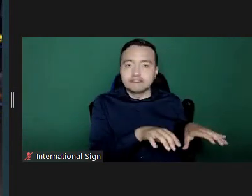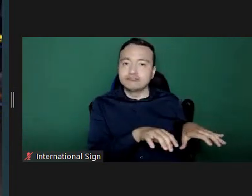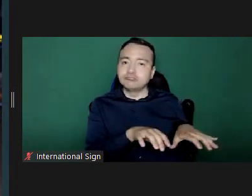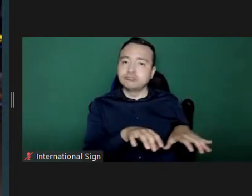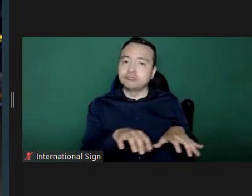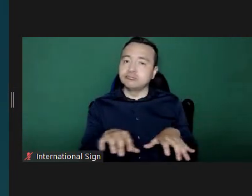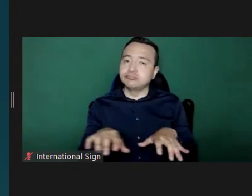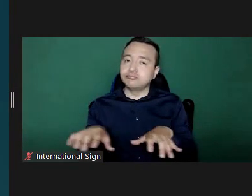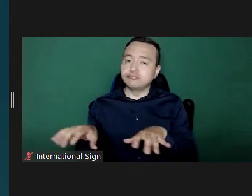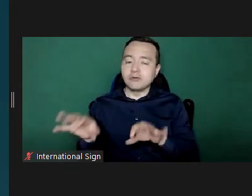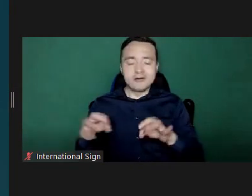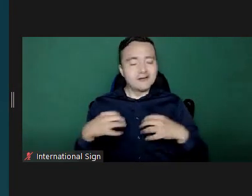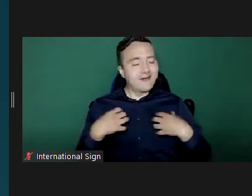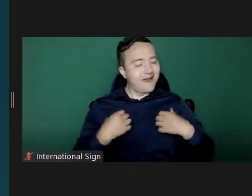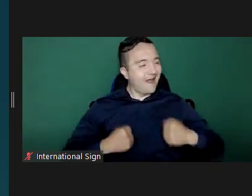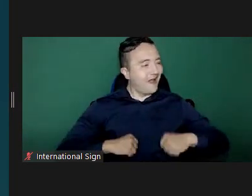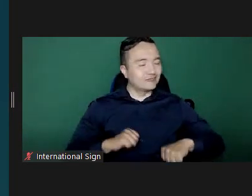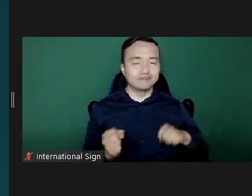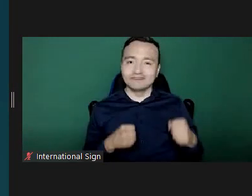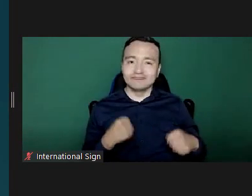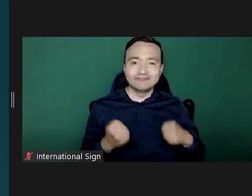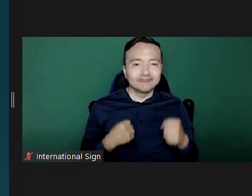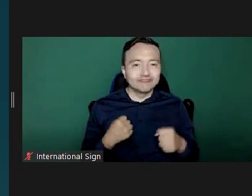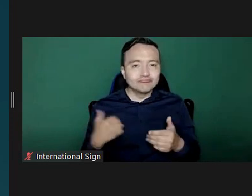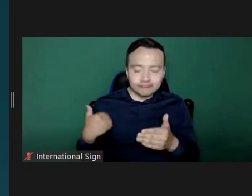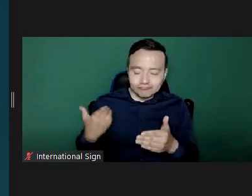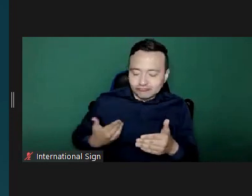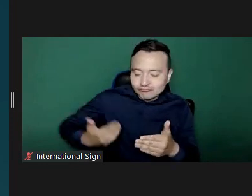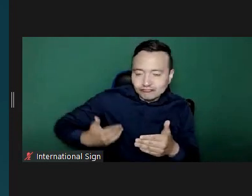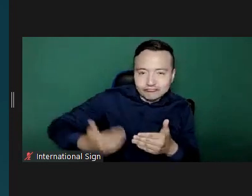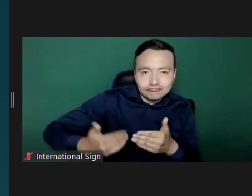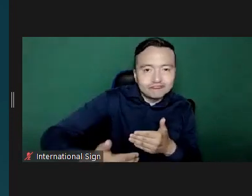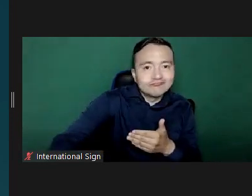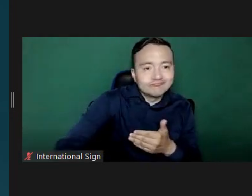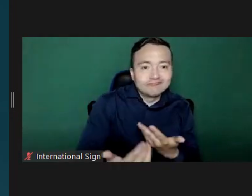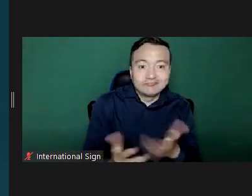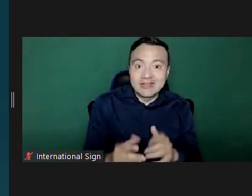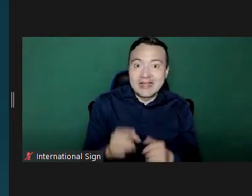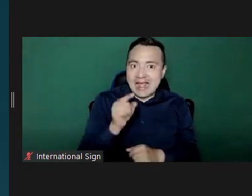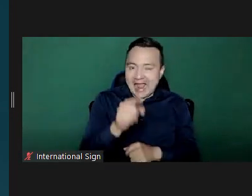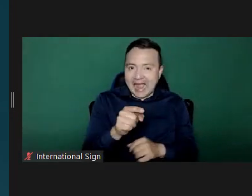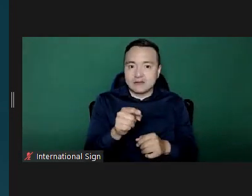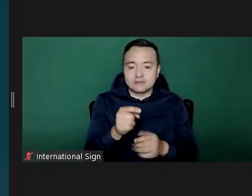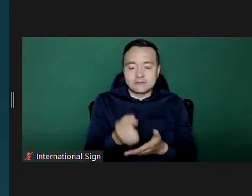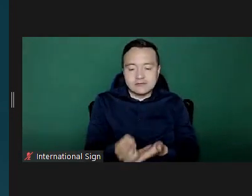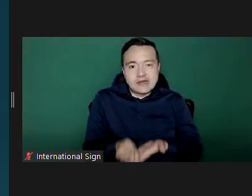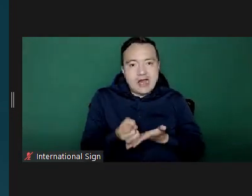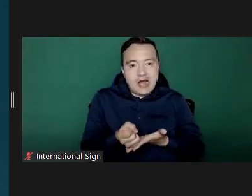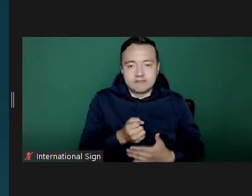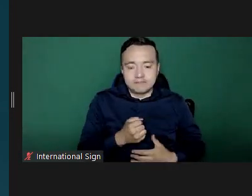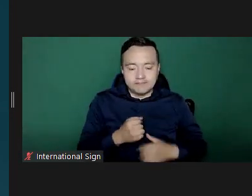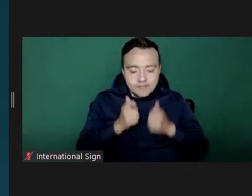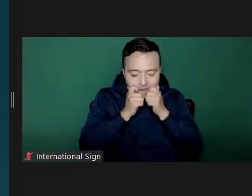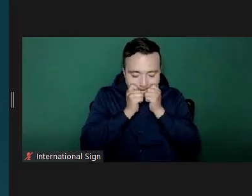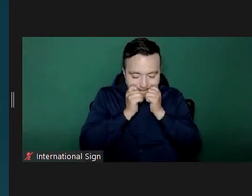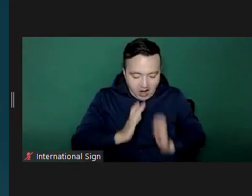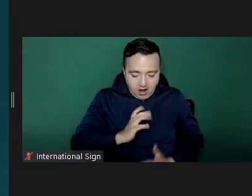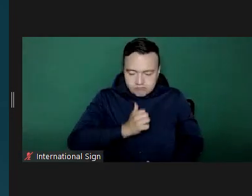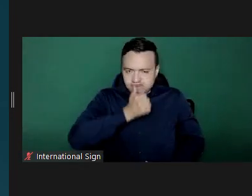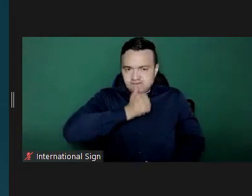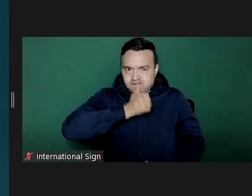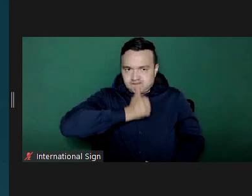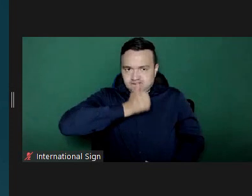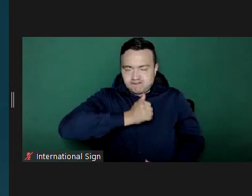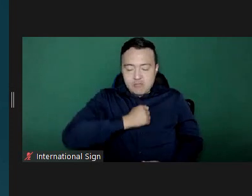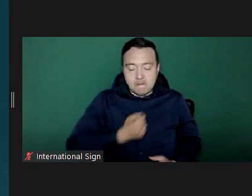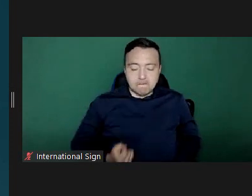todo esto ayuda a fortalecer la resiliencia contra las NTs. Luego,